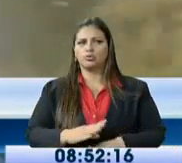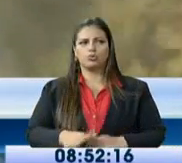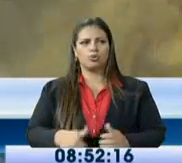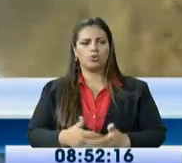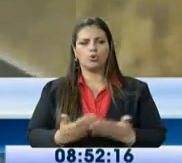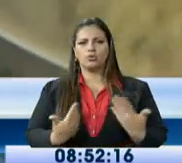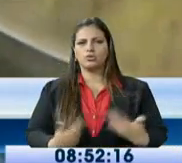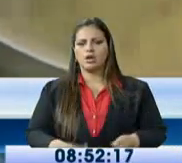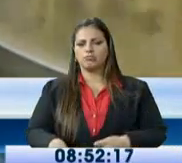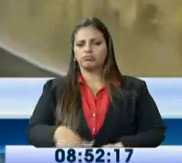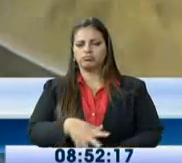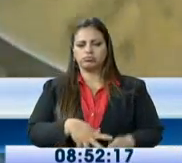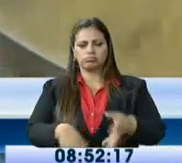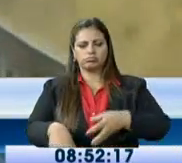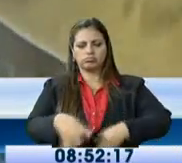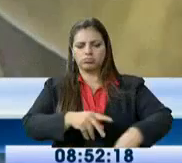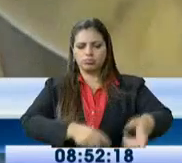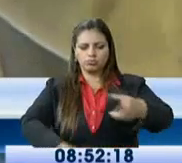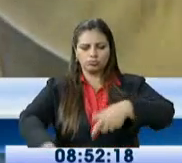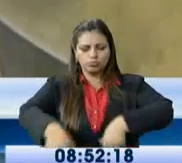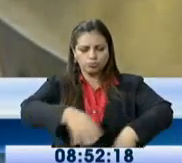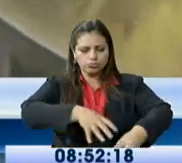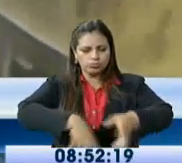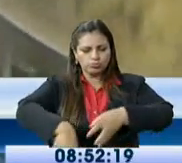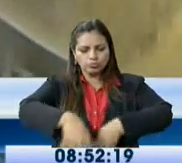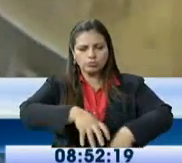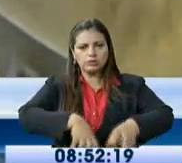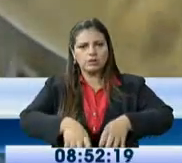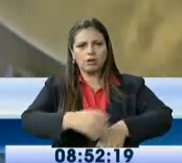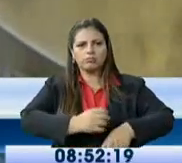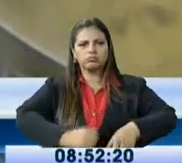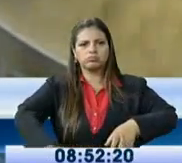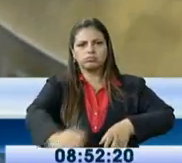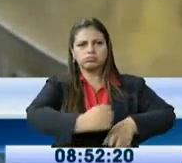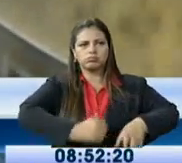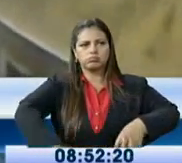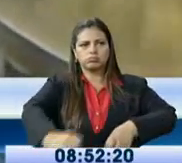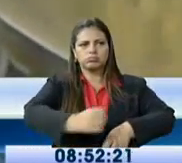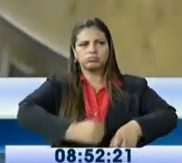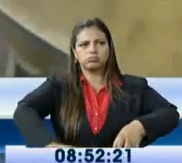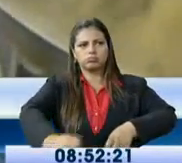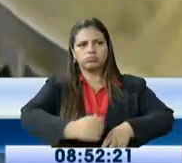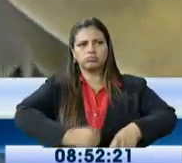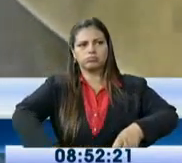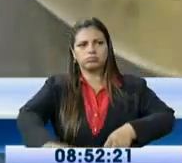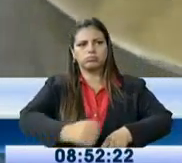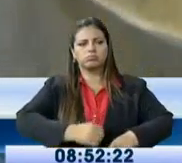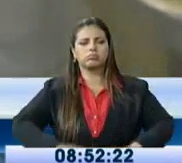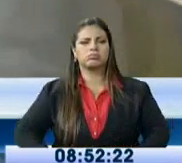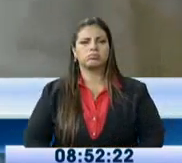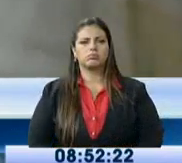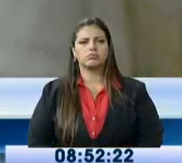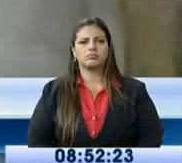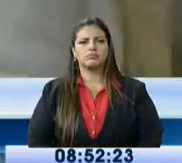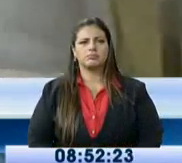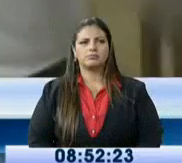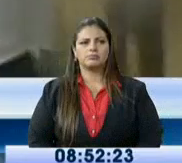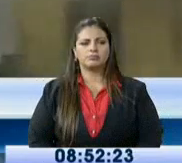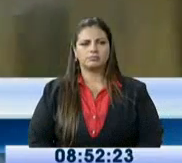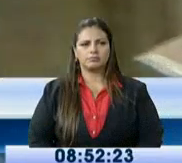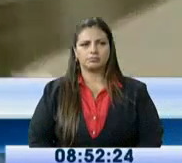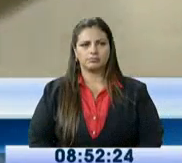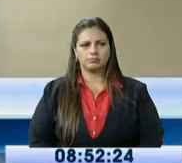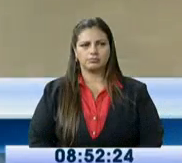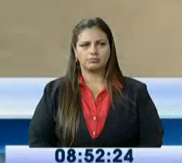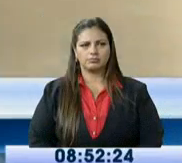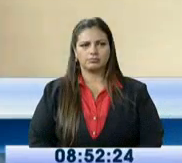ahí ya está todo, ya un momentito ya se le saca y ya se le pone a la mesa. Perfecto. También en la mesa ya están listos los pirutines, que es lo que se va a llenar. Ya